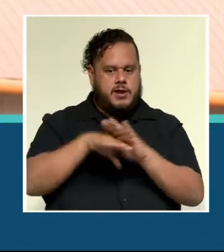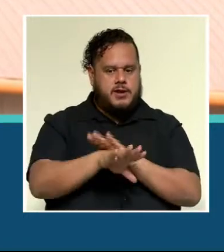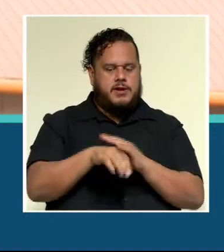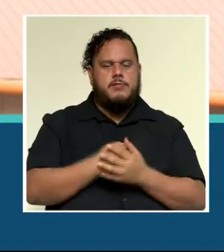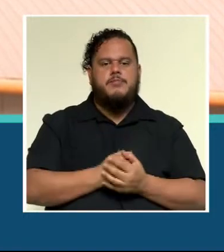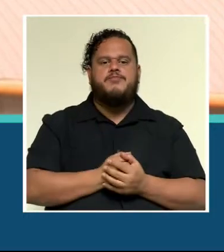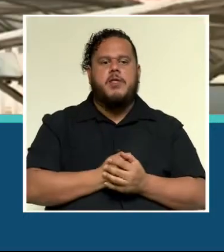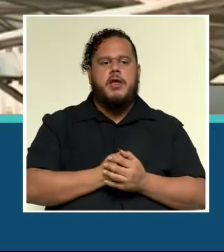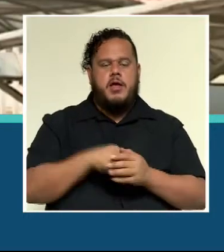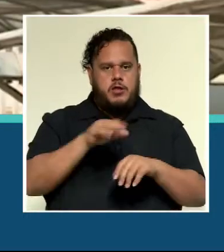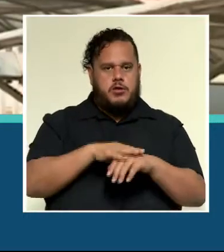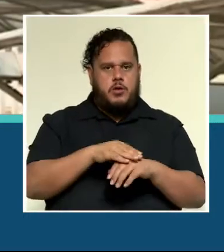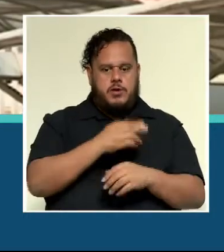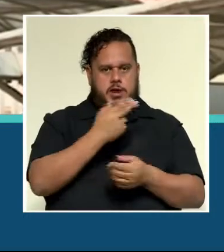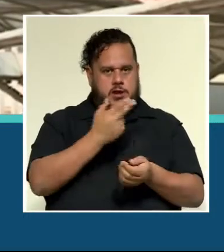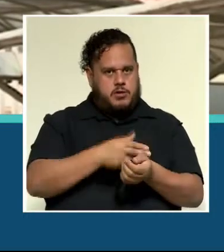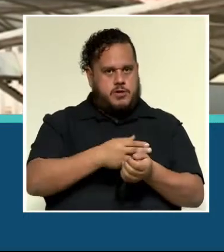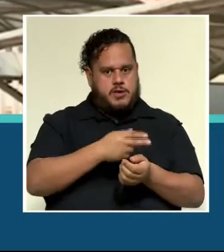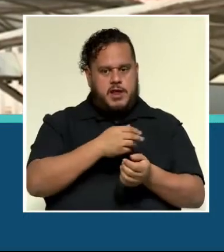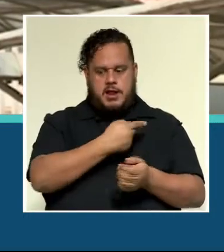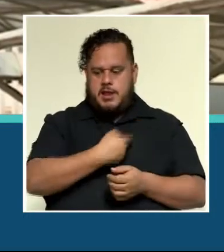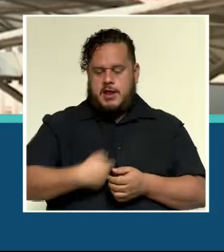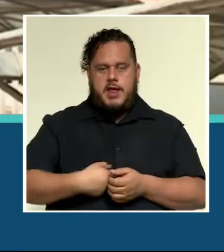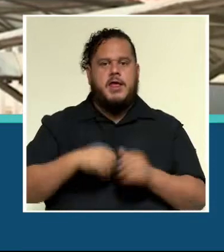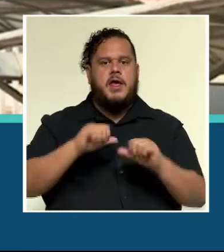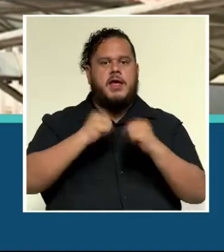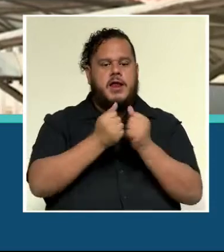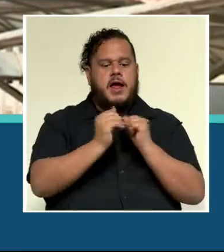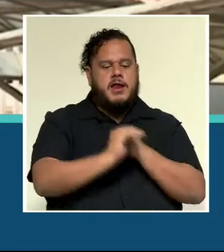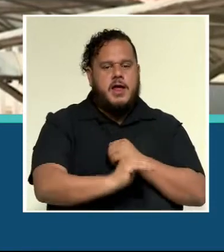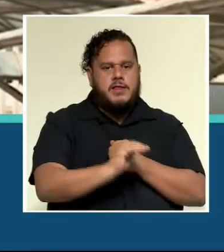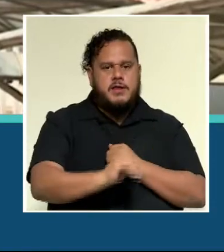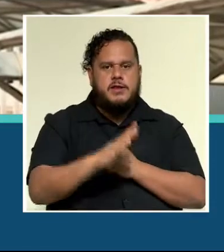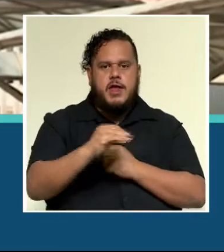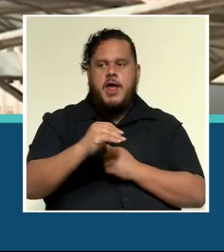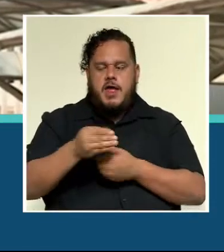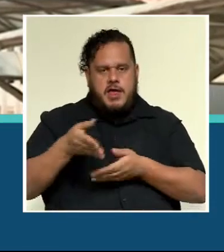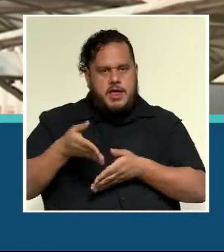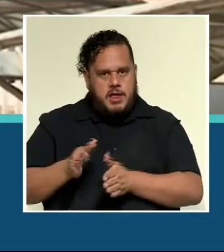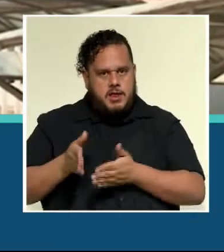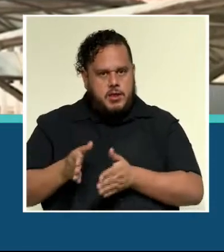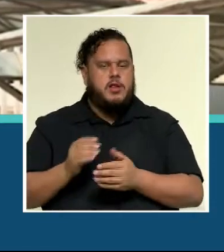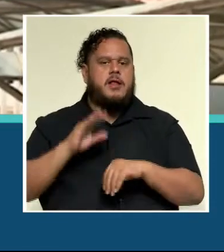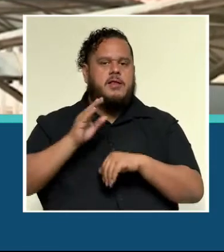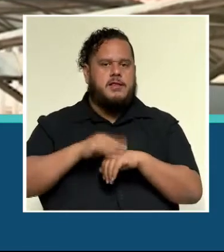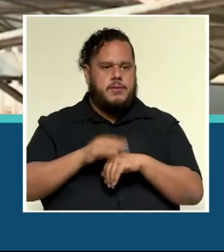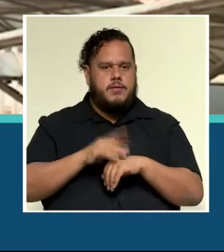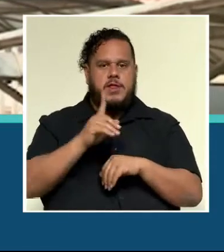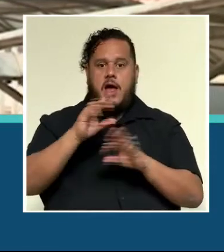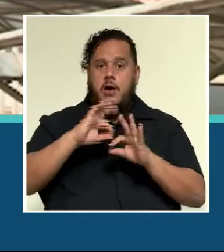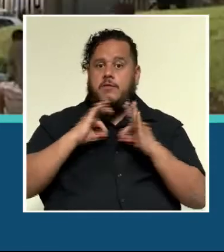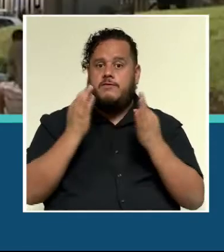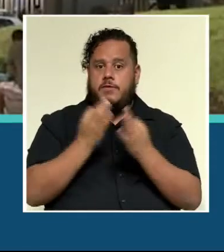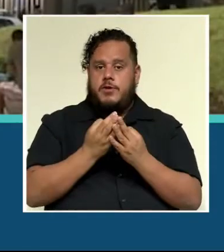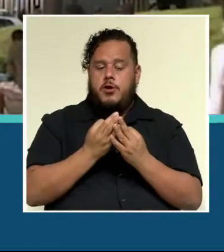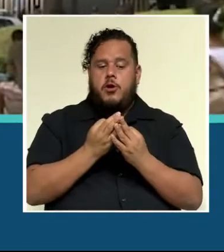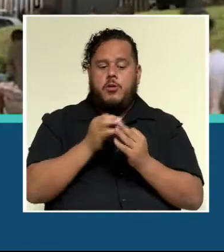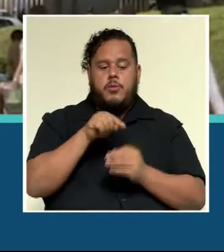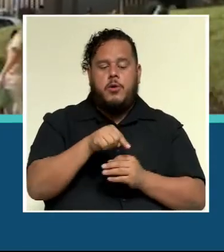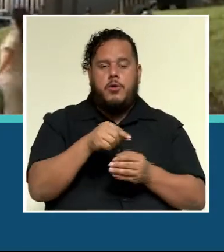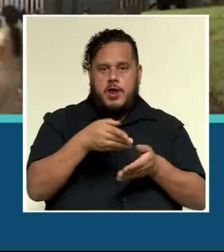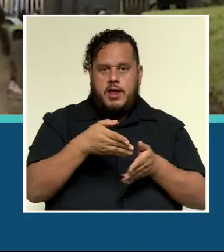En cuanto al Hospital de Heredia, en el área de pediatría y neonatología, se permitirá a un familiar por paciente.